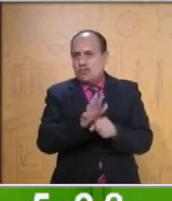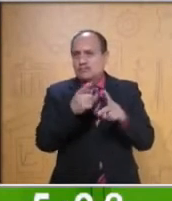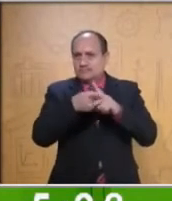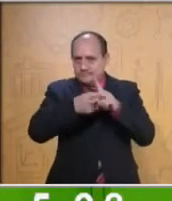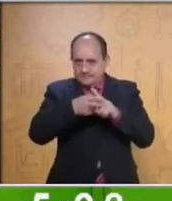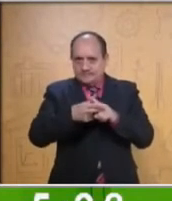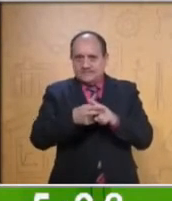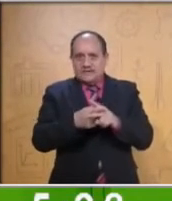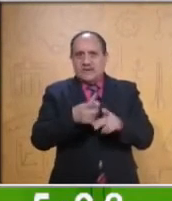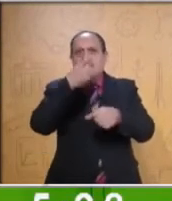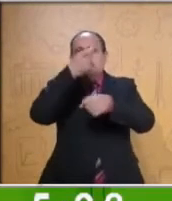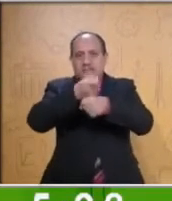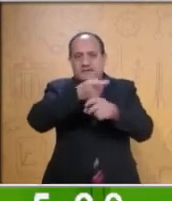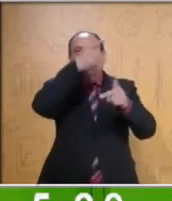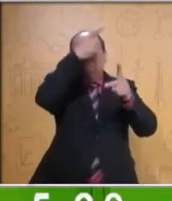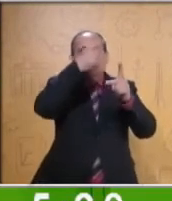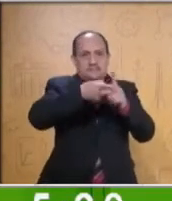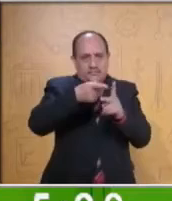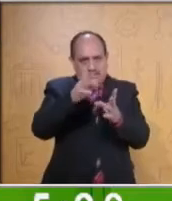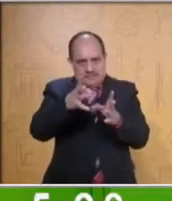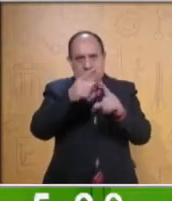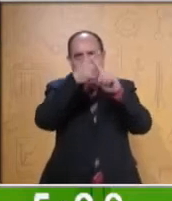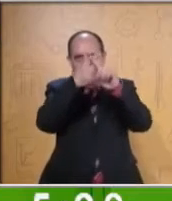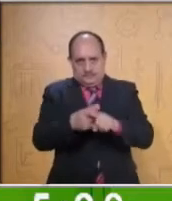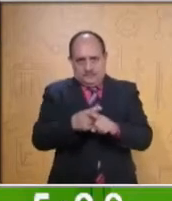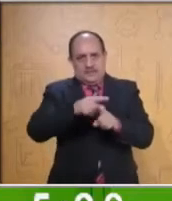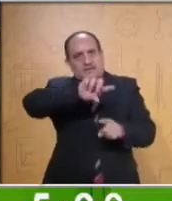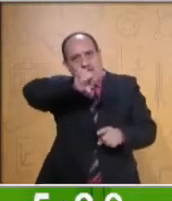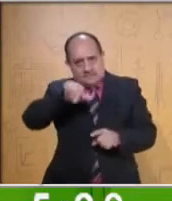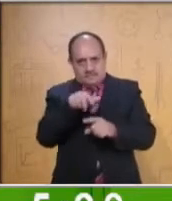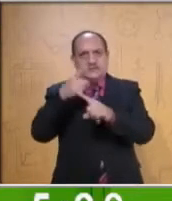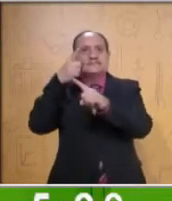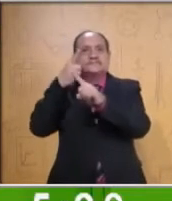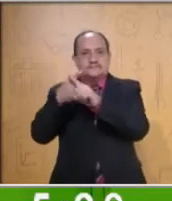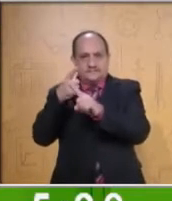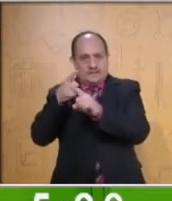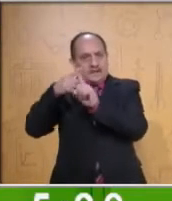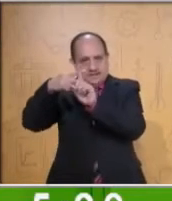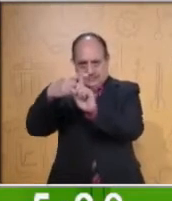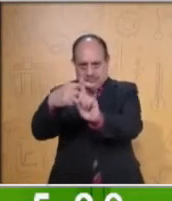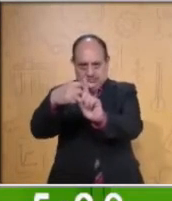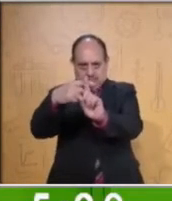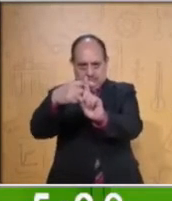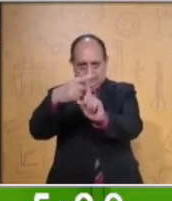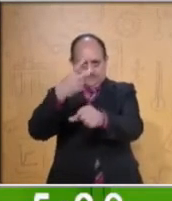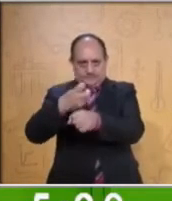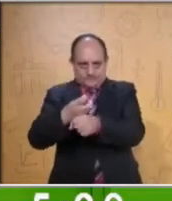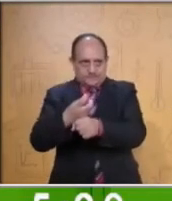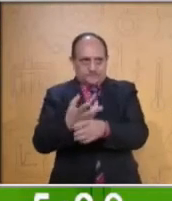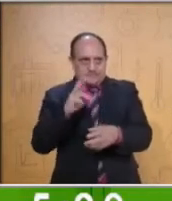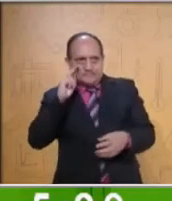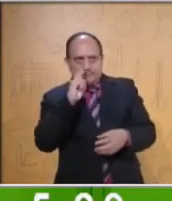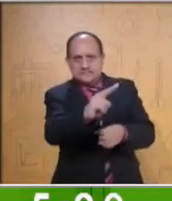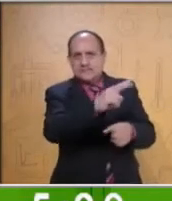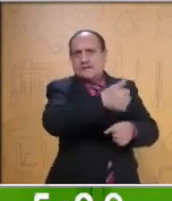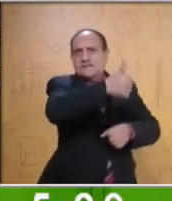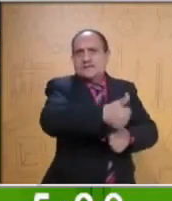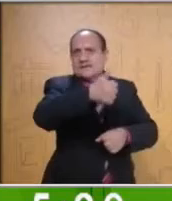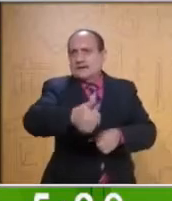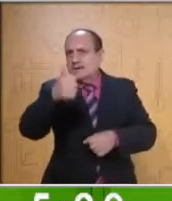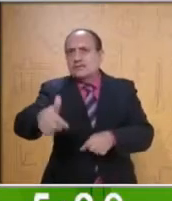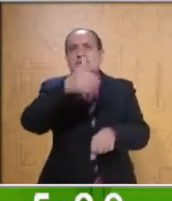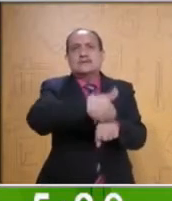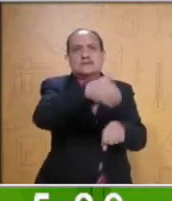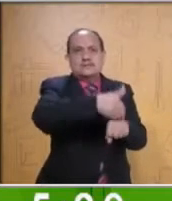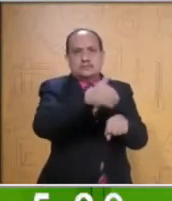Primero multiplicación en este caso y después la suma. Entonces, vamos a ver a lo que corresponde cada uno de los datos que